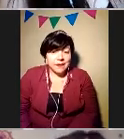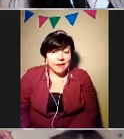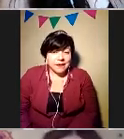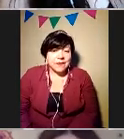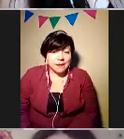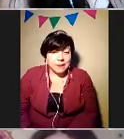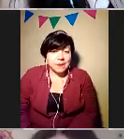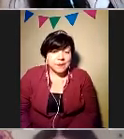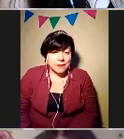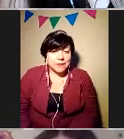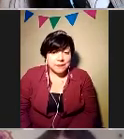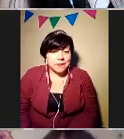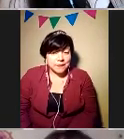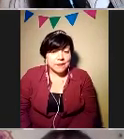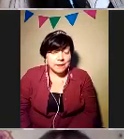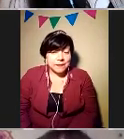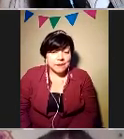Si se puede.